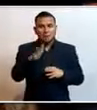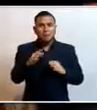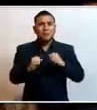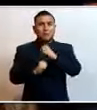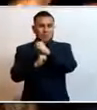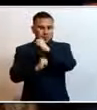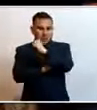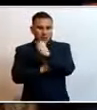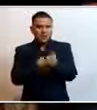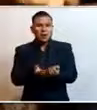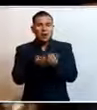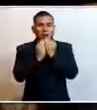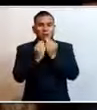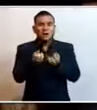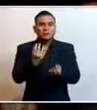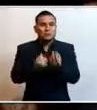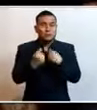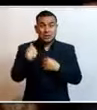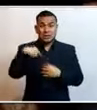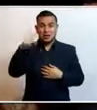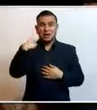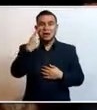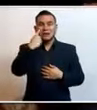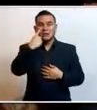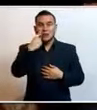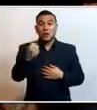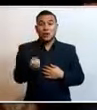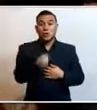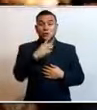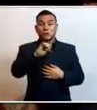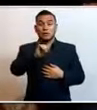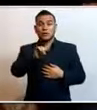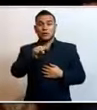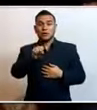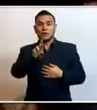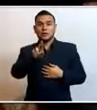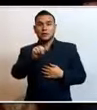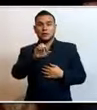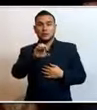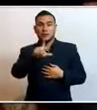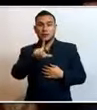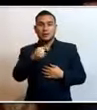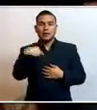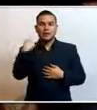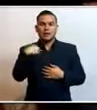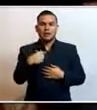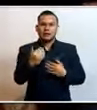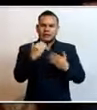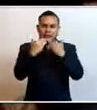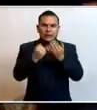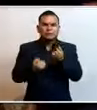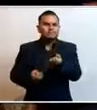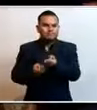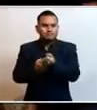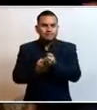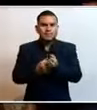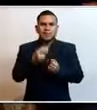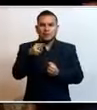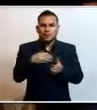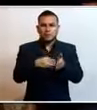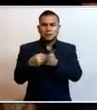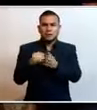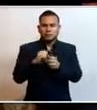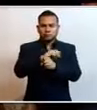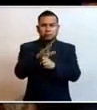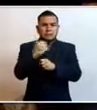Caliente. Ayer, en la comunidad de Israel, en todo el país, es más, desde que empezó esta pandemia.